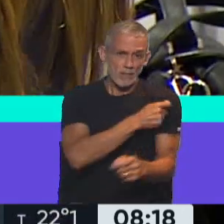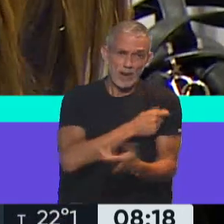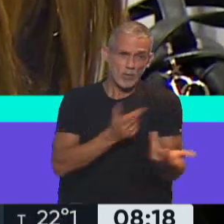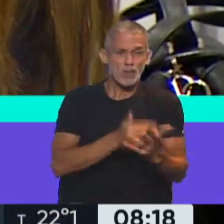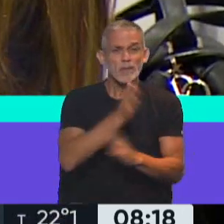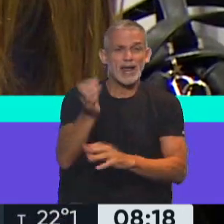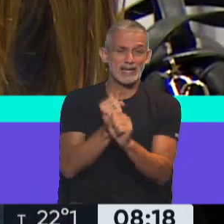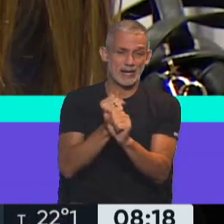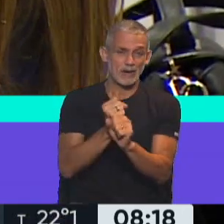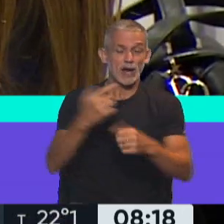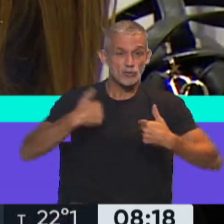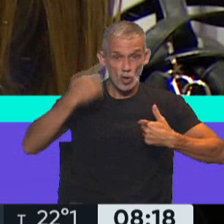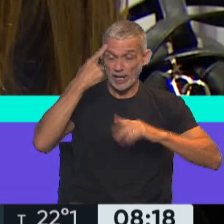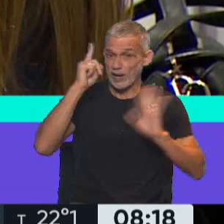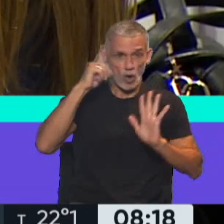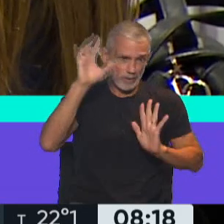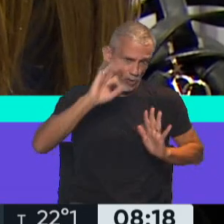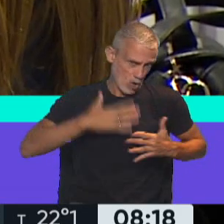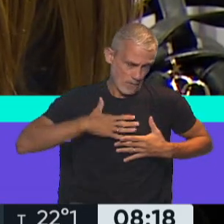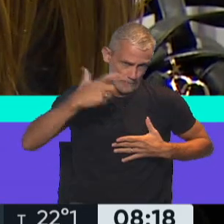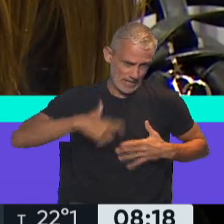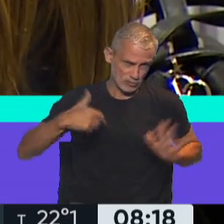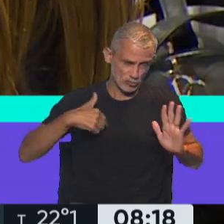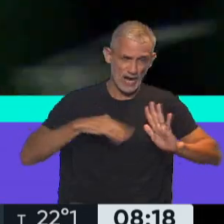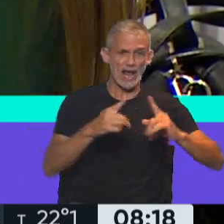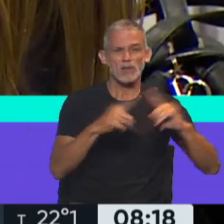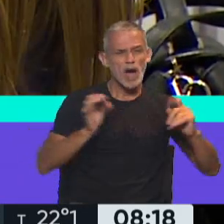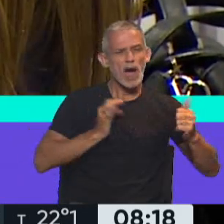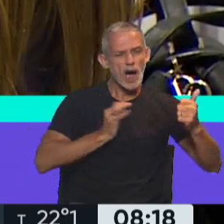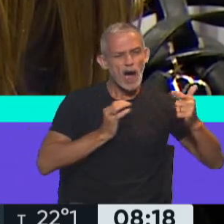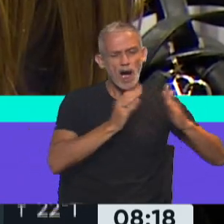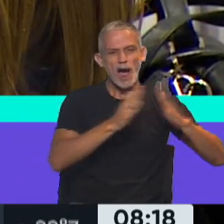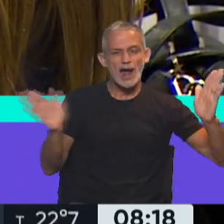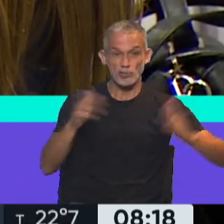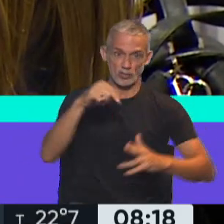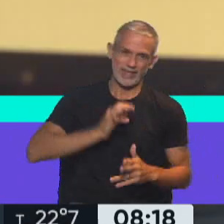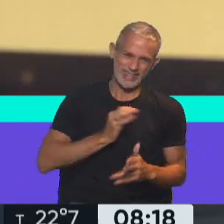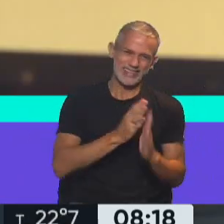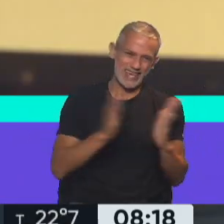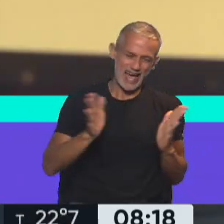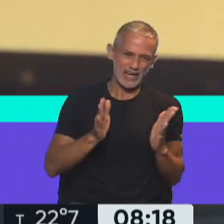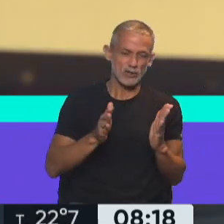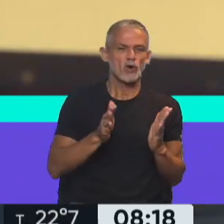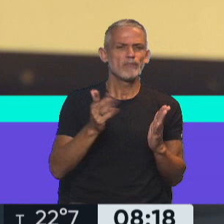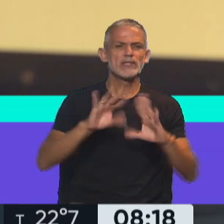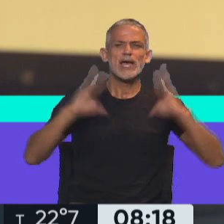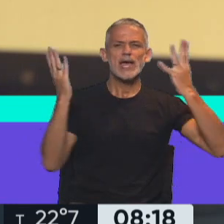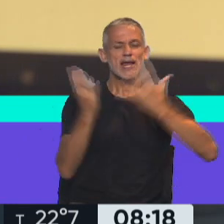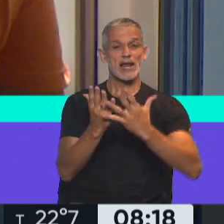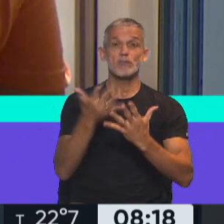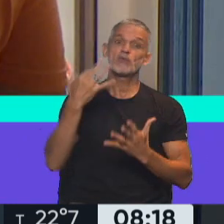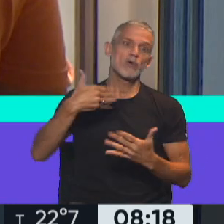ir a trabajar. Yo creo, es una opinión personal, que a lo largo de los años, o a lo largo de este año, en el mundo se va a